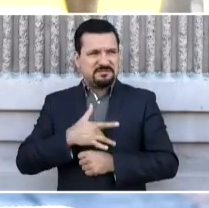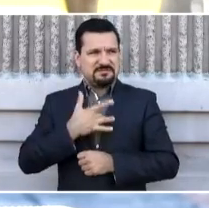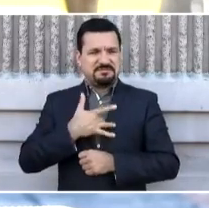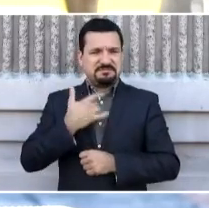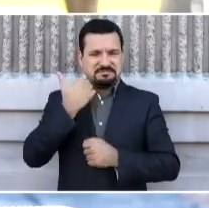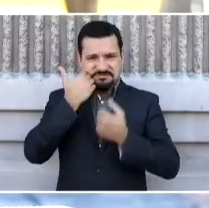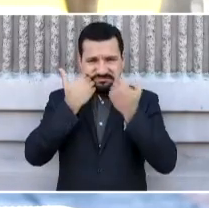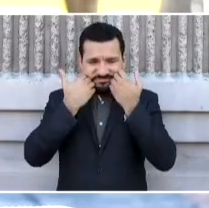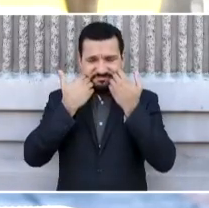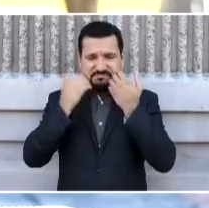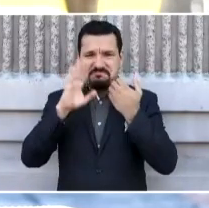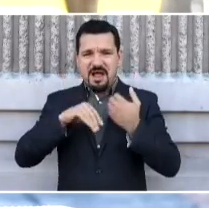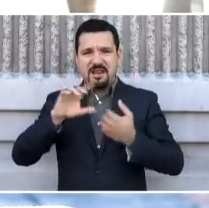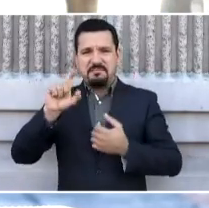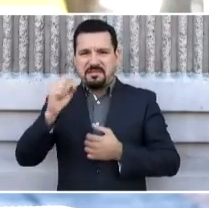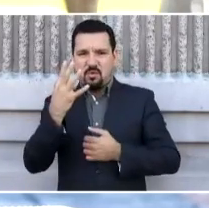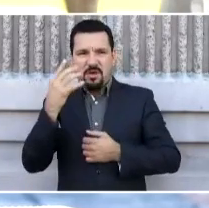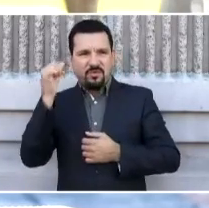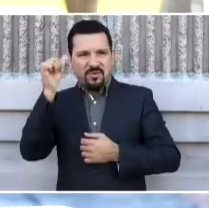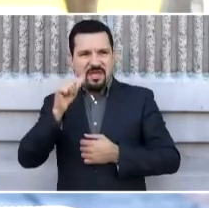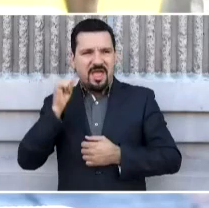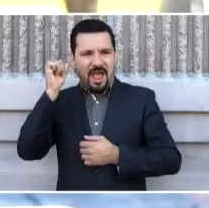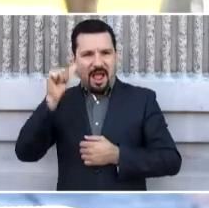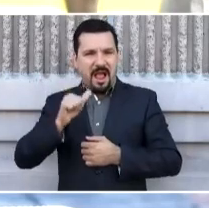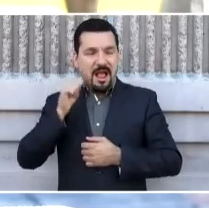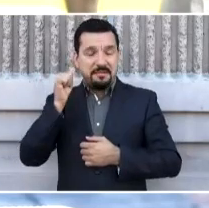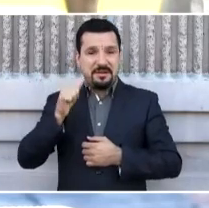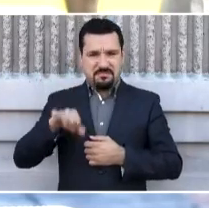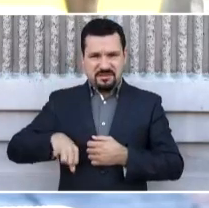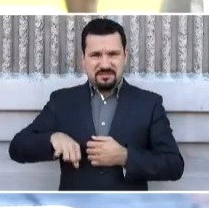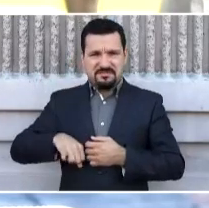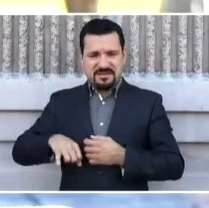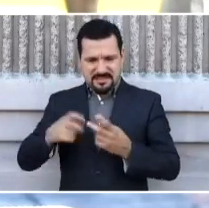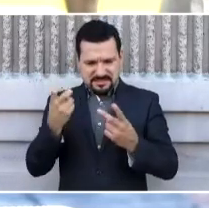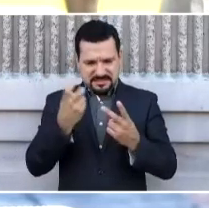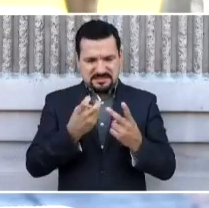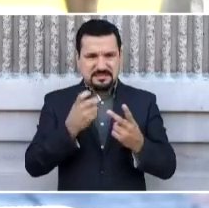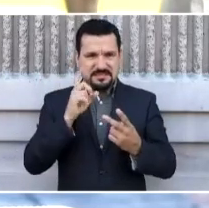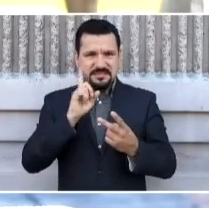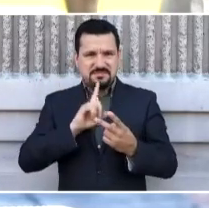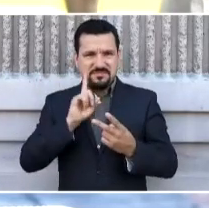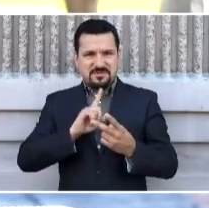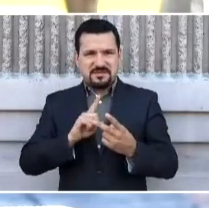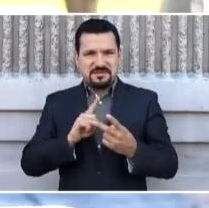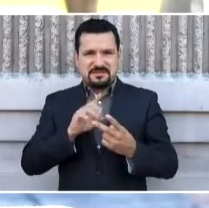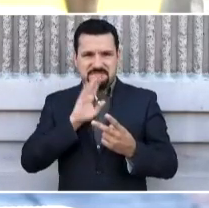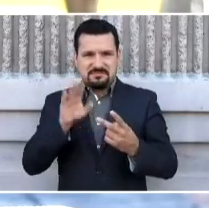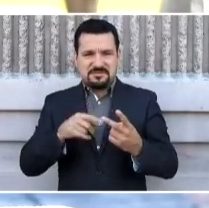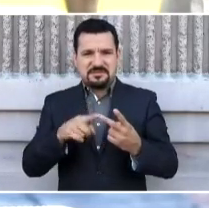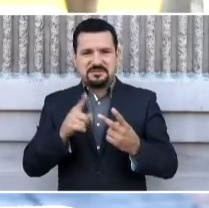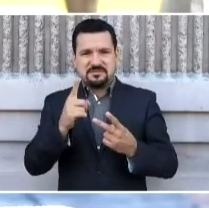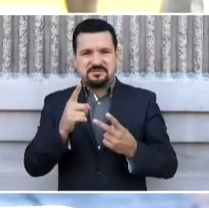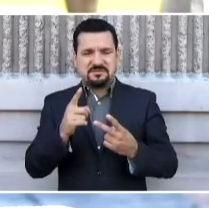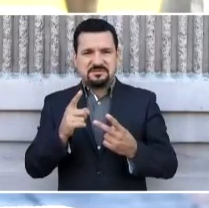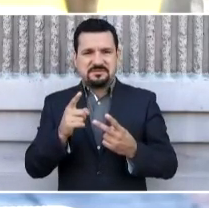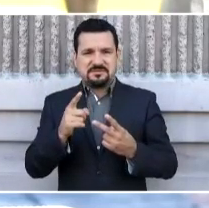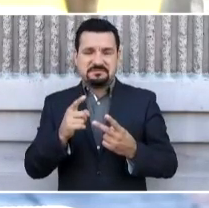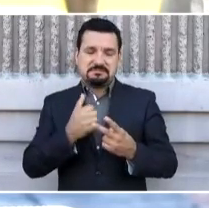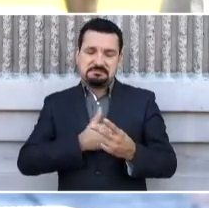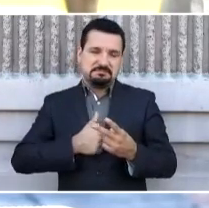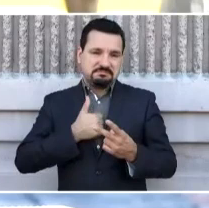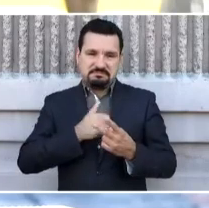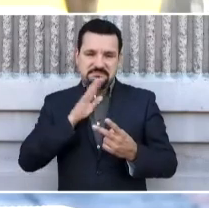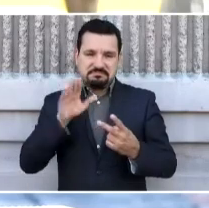el 24 de abril y un dato que me interesa destacar en esta defunción, en esta